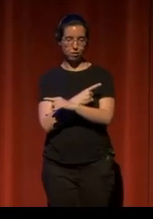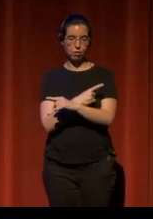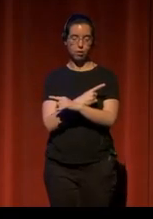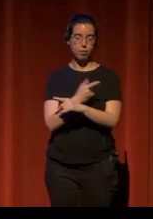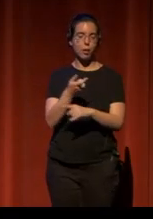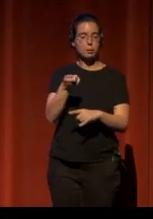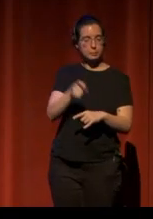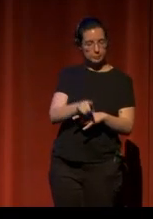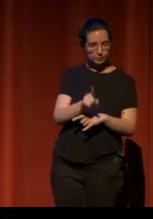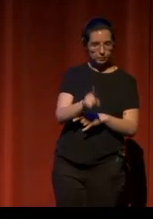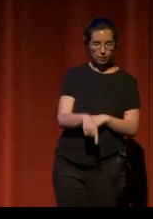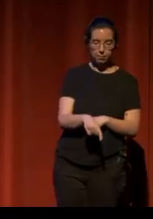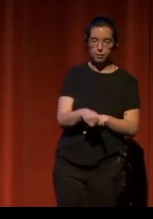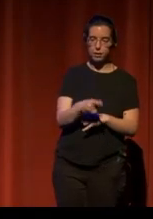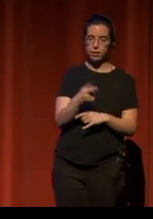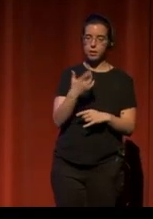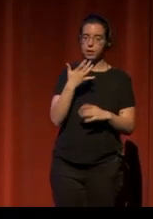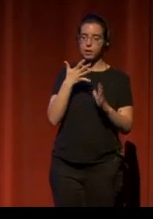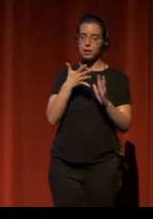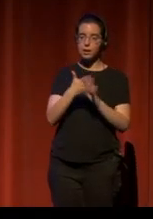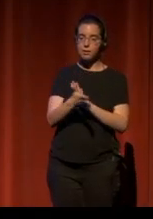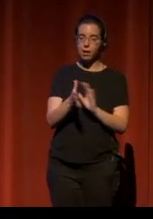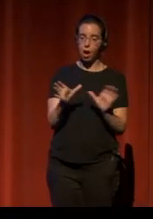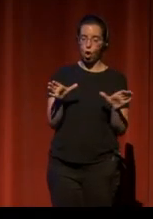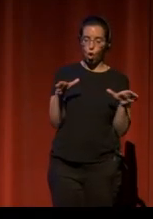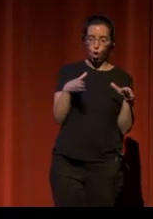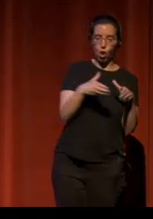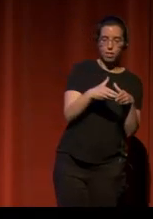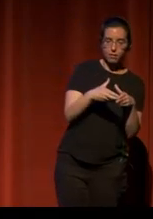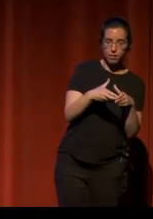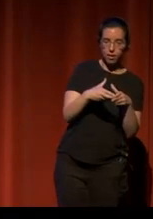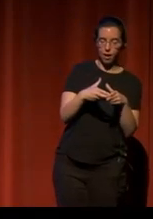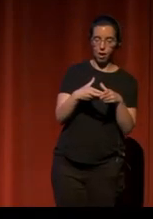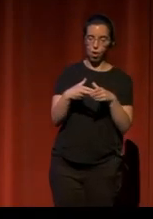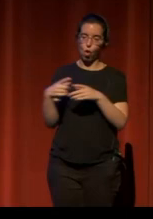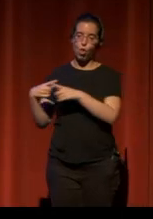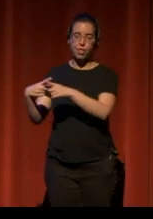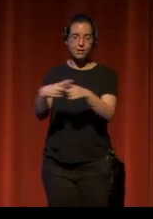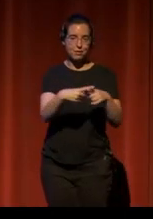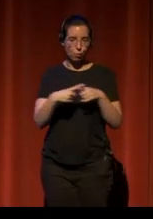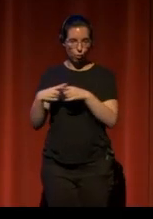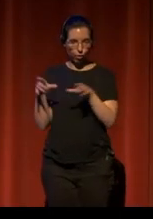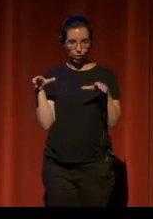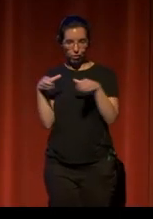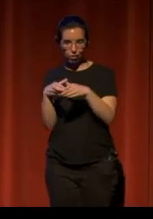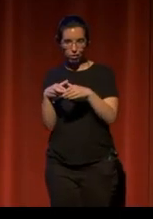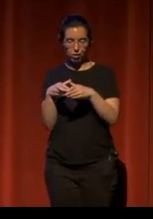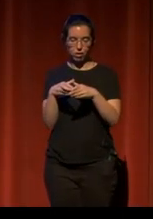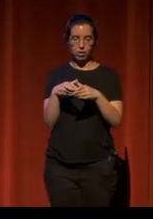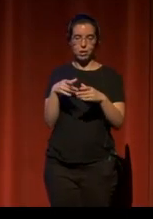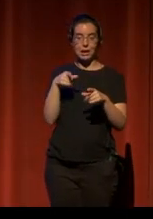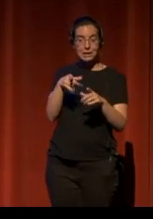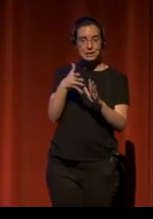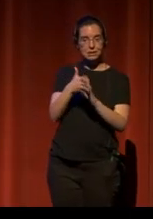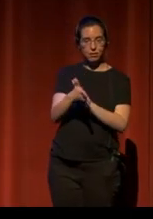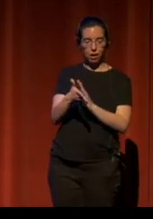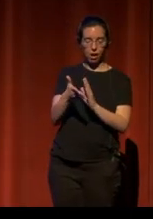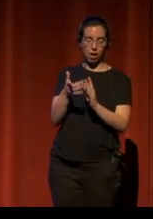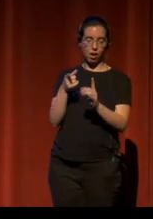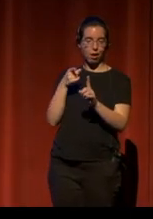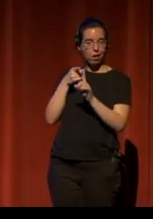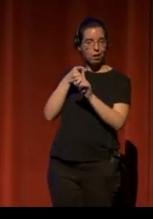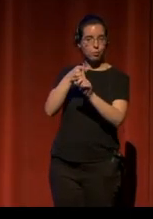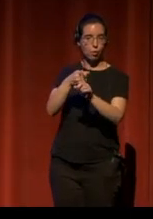no que son esta idea de acumulación de conectividad y de distribución de conectividad y y que marca un poco ese propósito no de